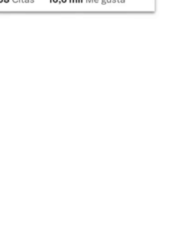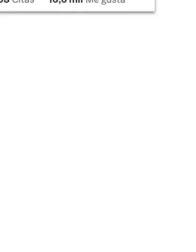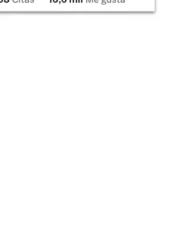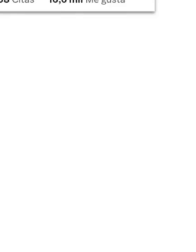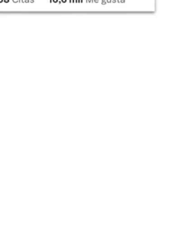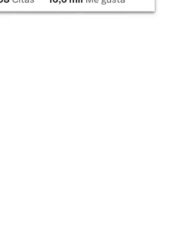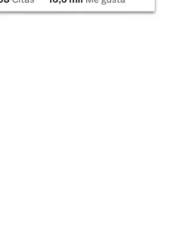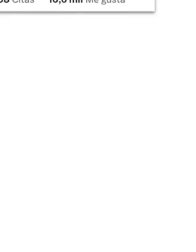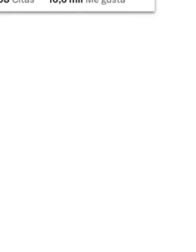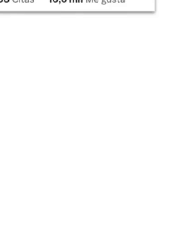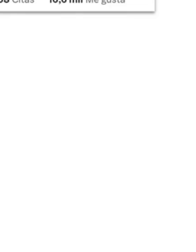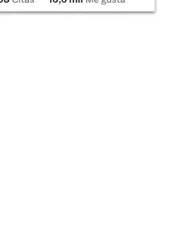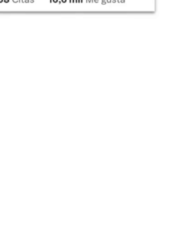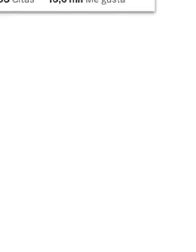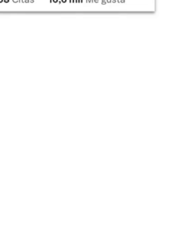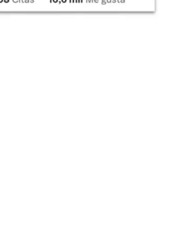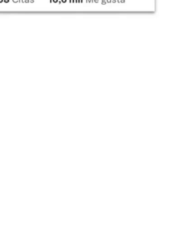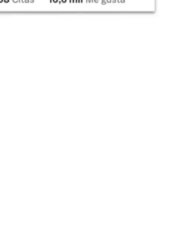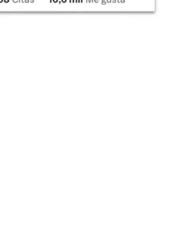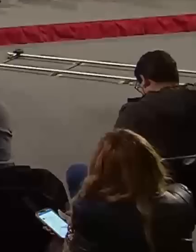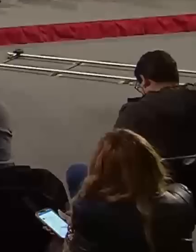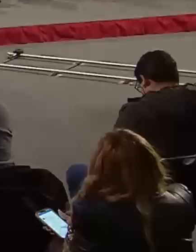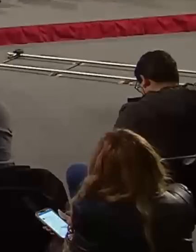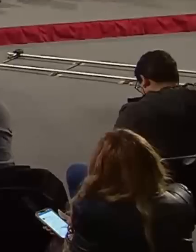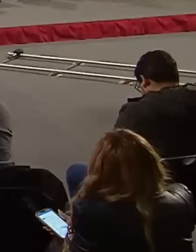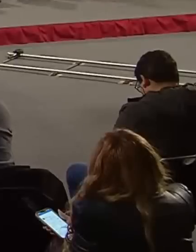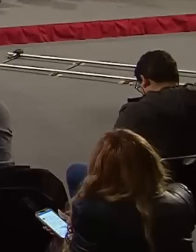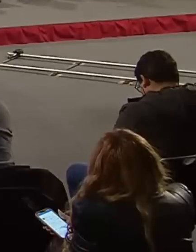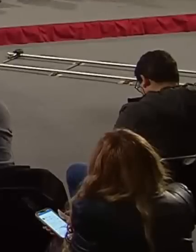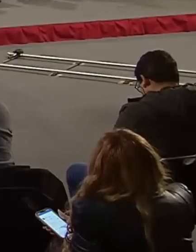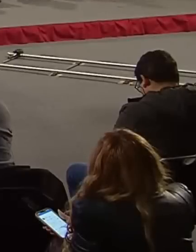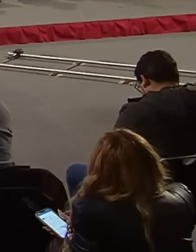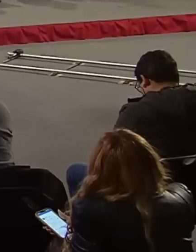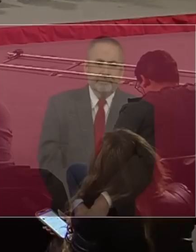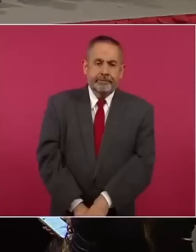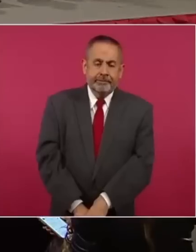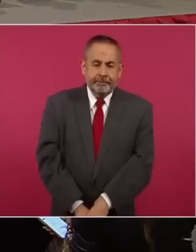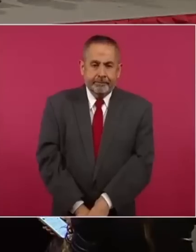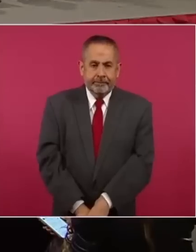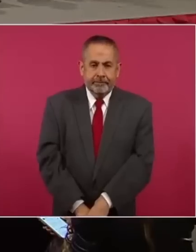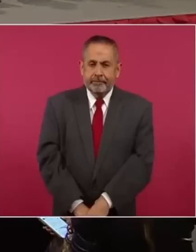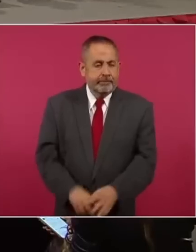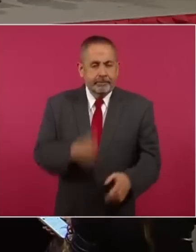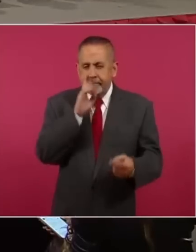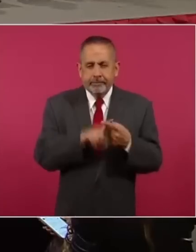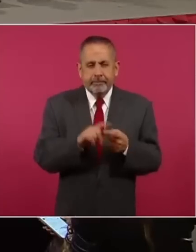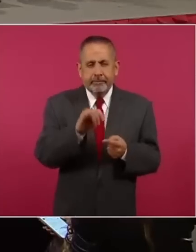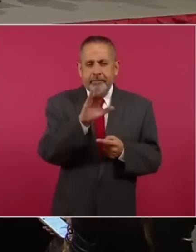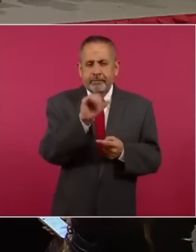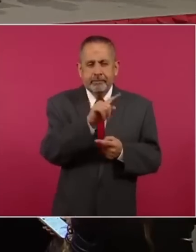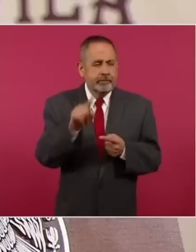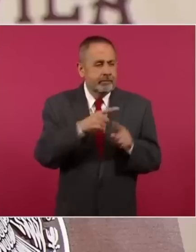4 de noviembre. Todo resultó falso, pues las fotos eran de otro año. Aquí Álvarez y Casa y la